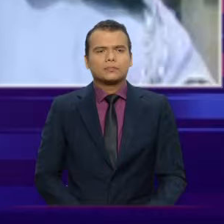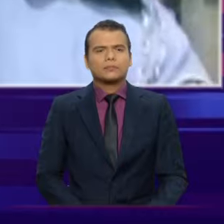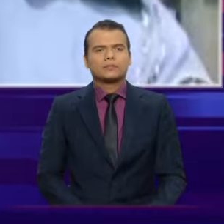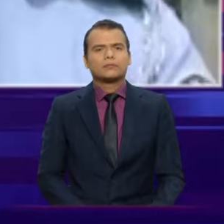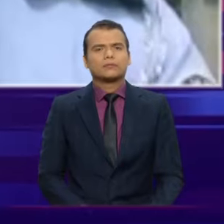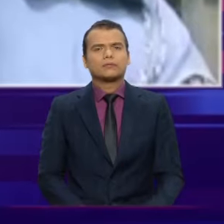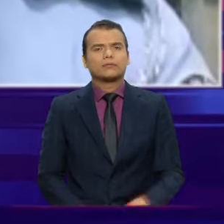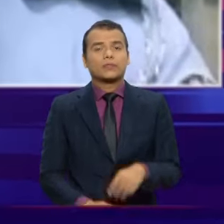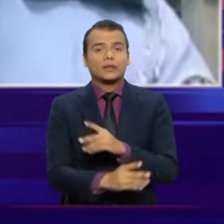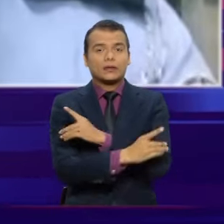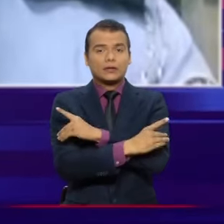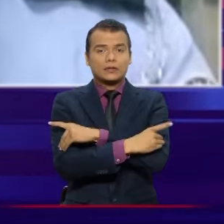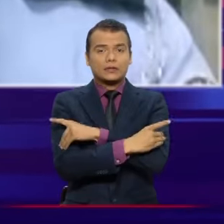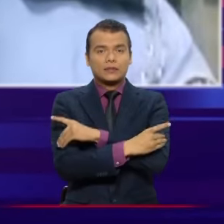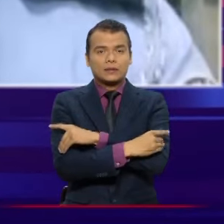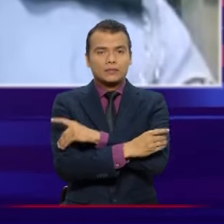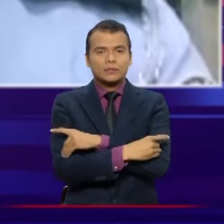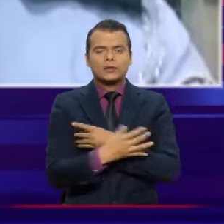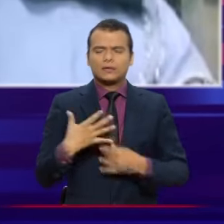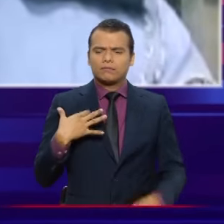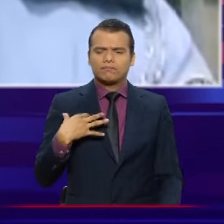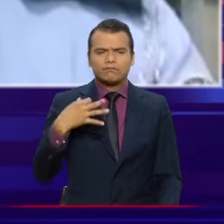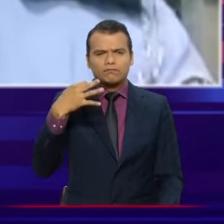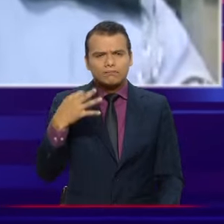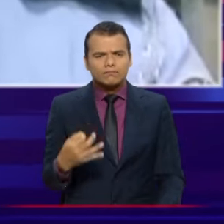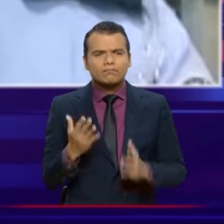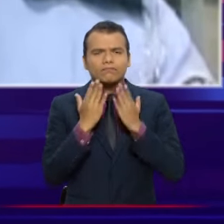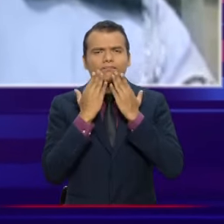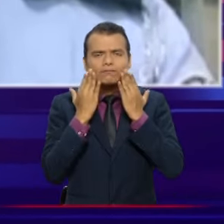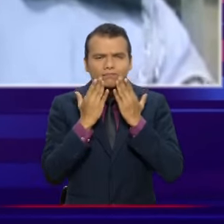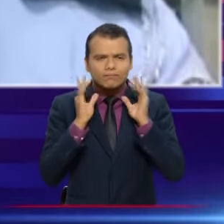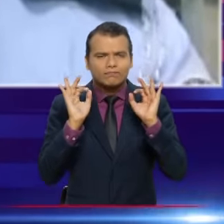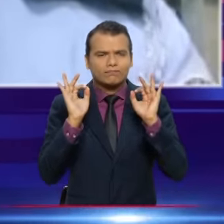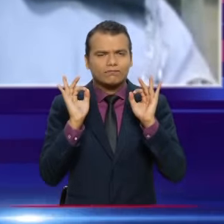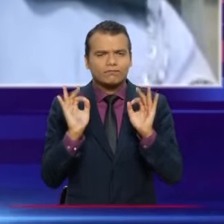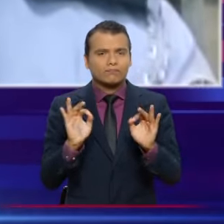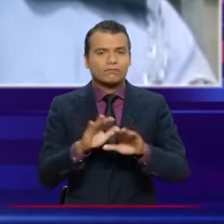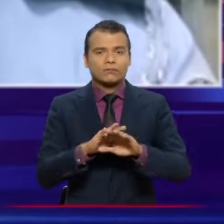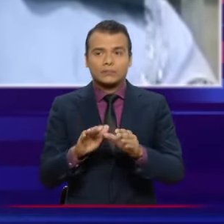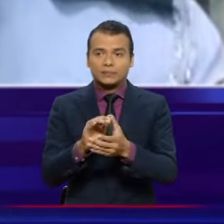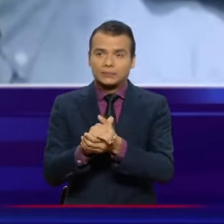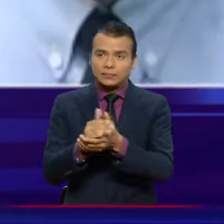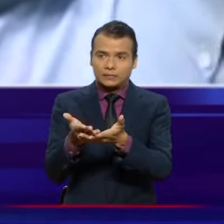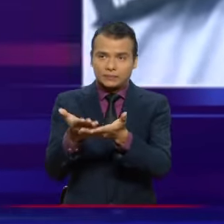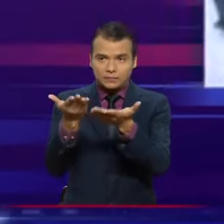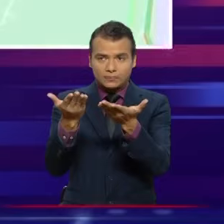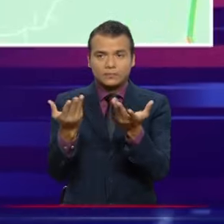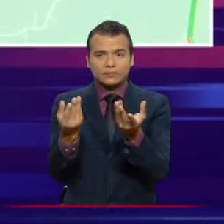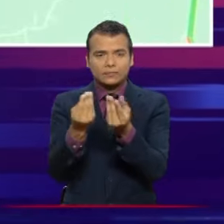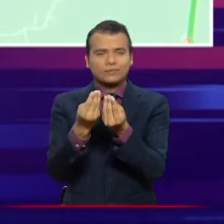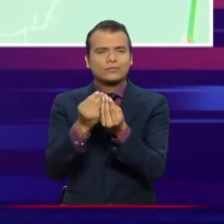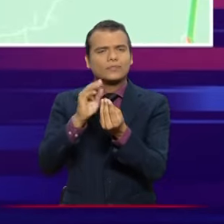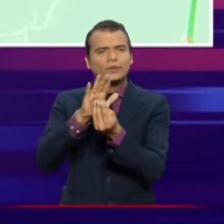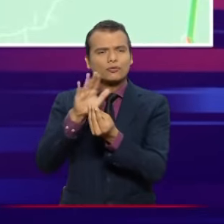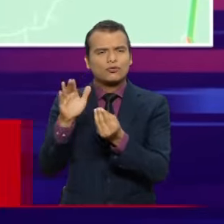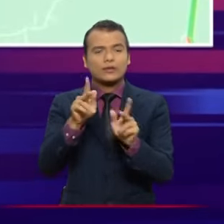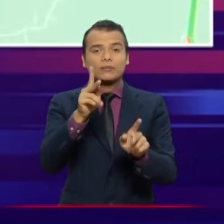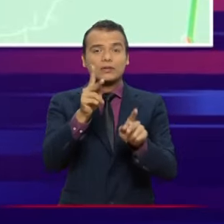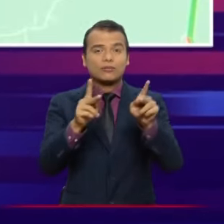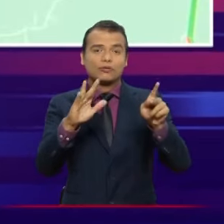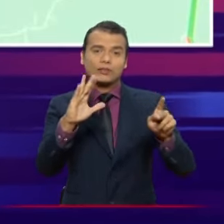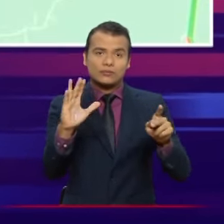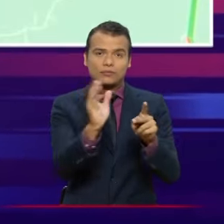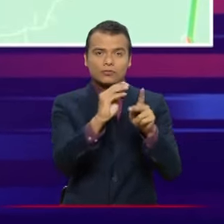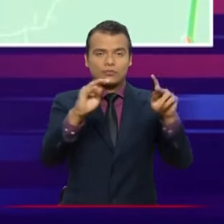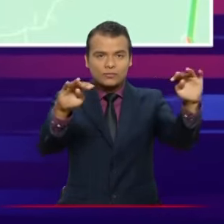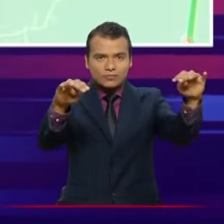Disciplina, prudencia, cortesía, un saludo especial para ti, Cindy, para Gigi, para todo el equipo de trabajo y principalmente para todos nuestros televidentes.